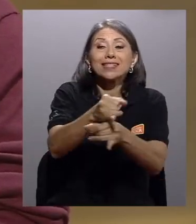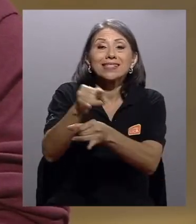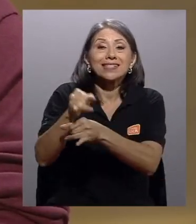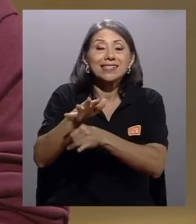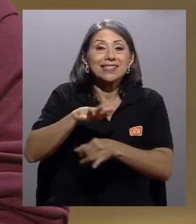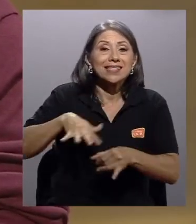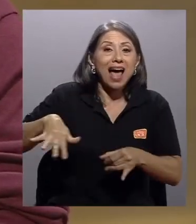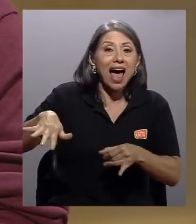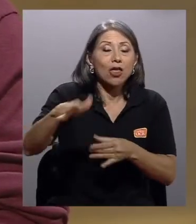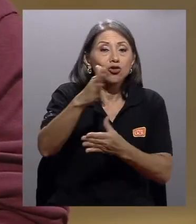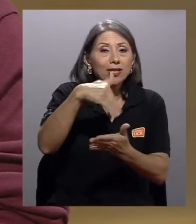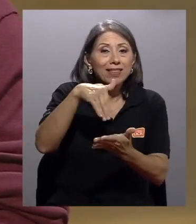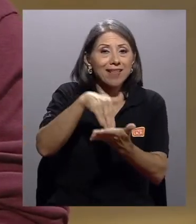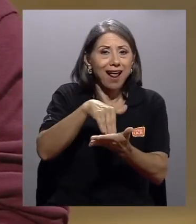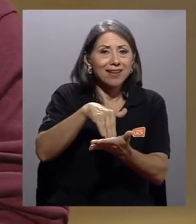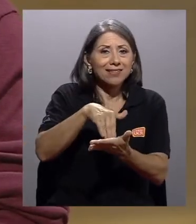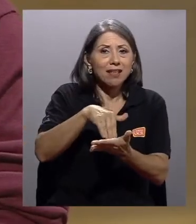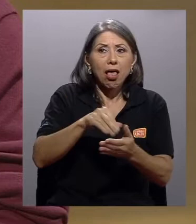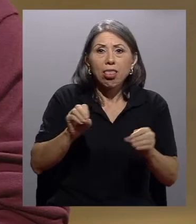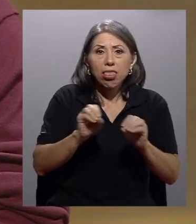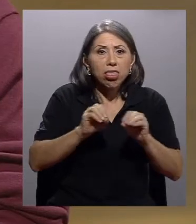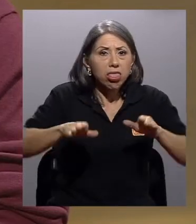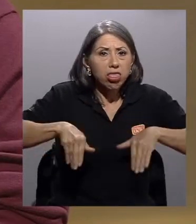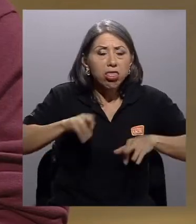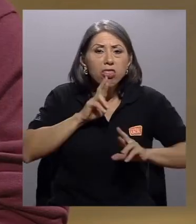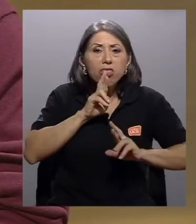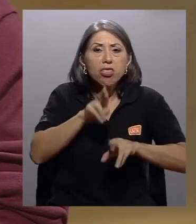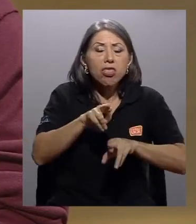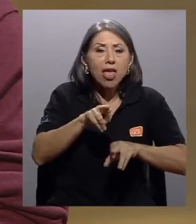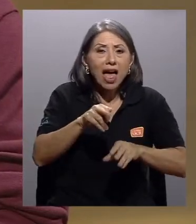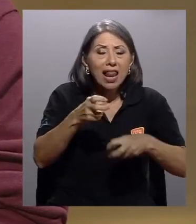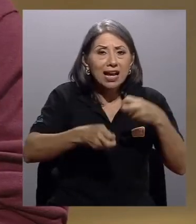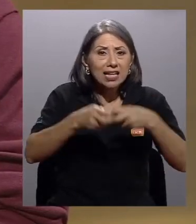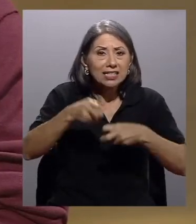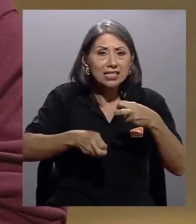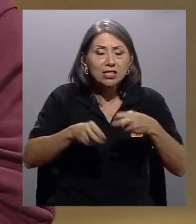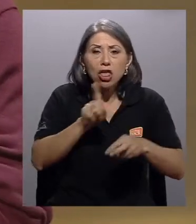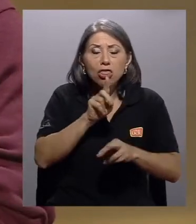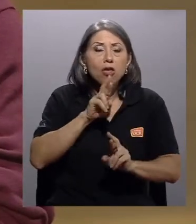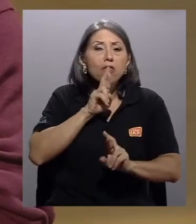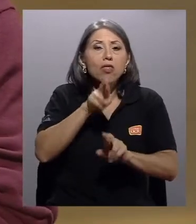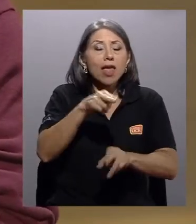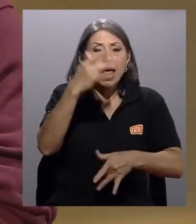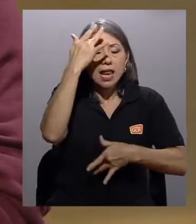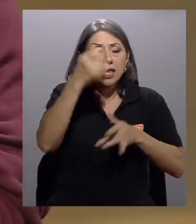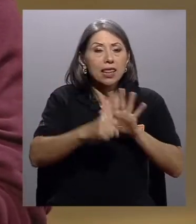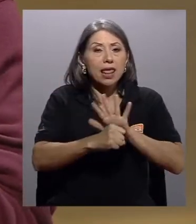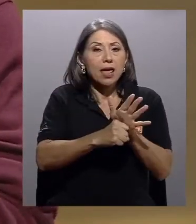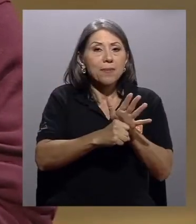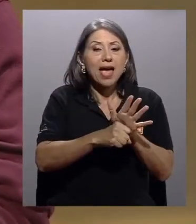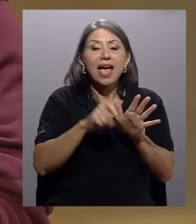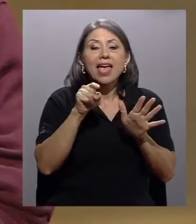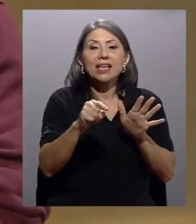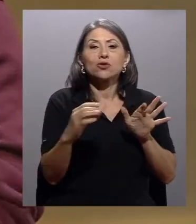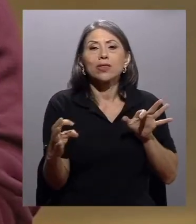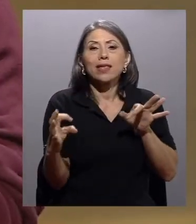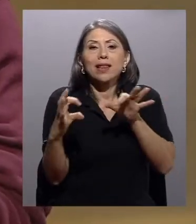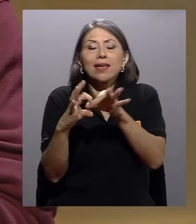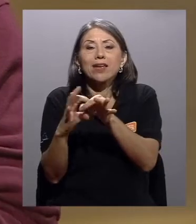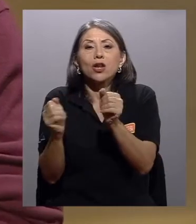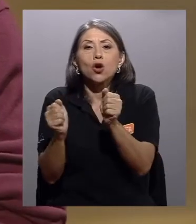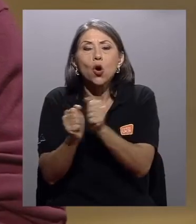a la crisis y a la epidemia, tiene que ver precisamente con la